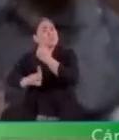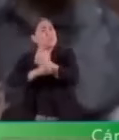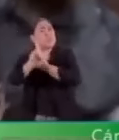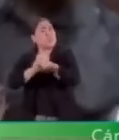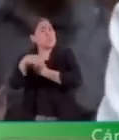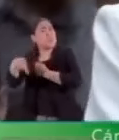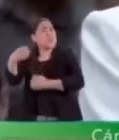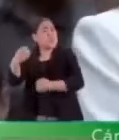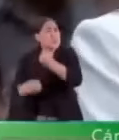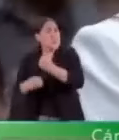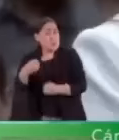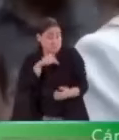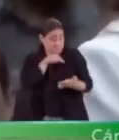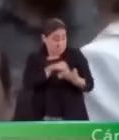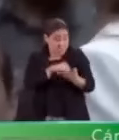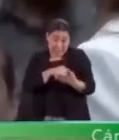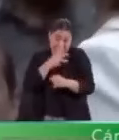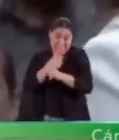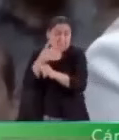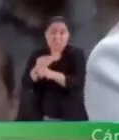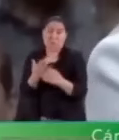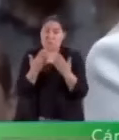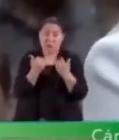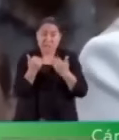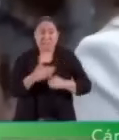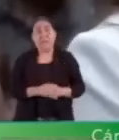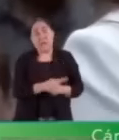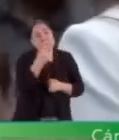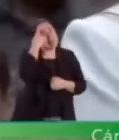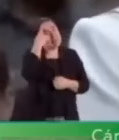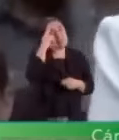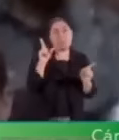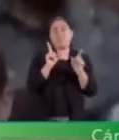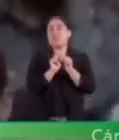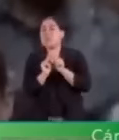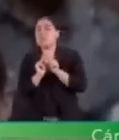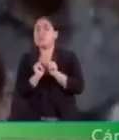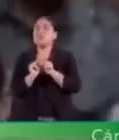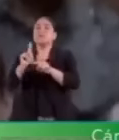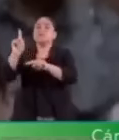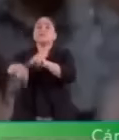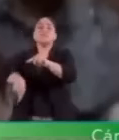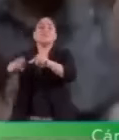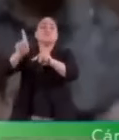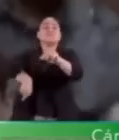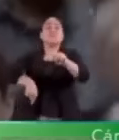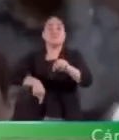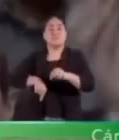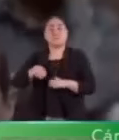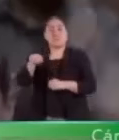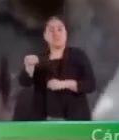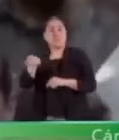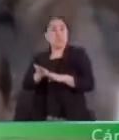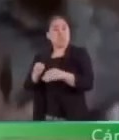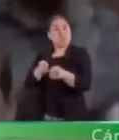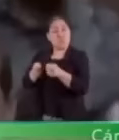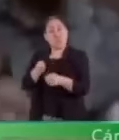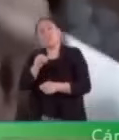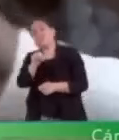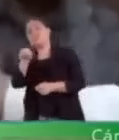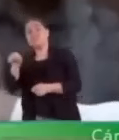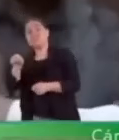¿Eh? Sí se acuerda, ¿no? ¿No se acuerda? Qué bonita independencia, mandar a amenazar jueces,